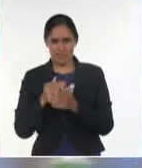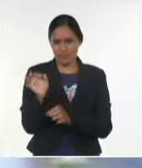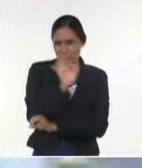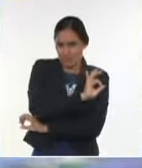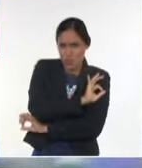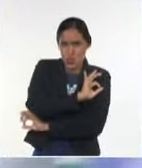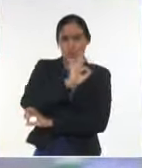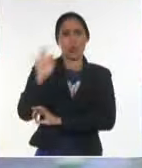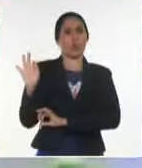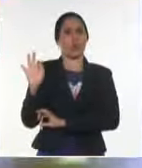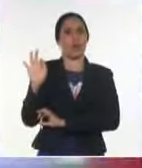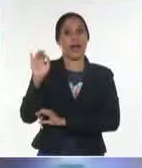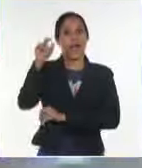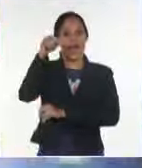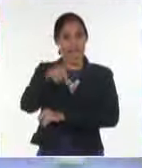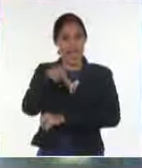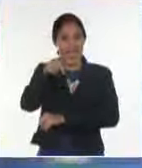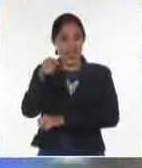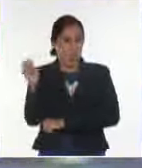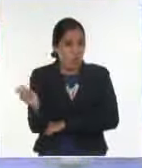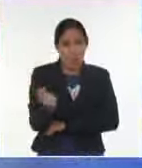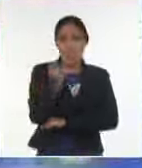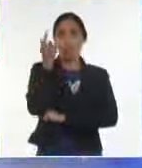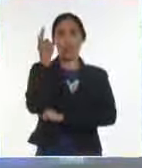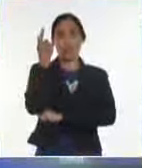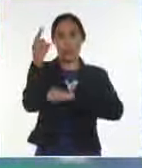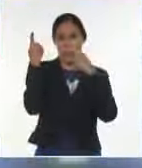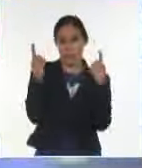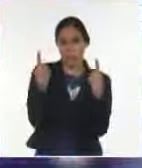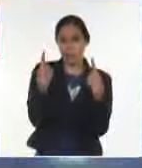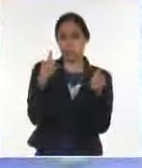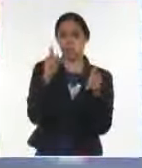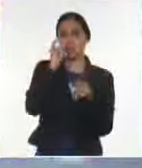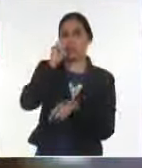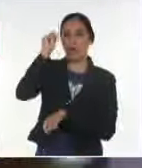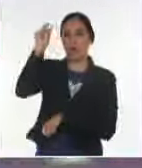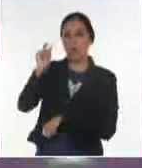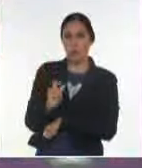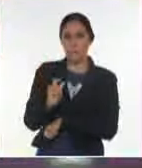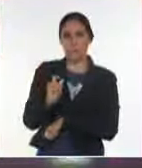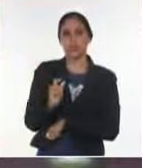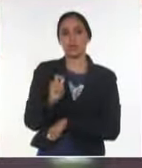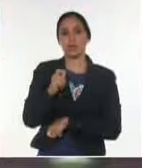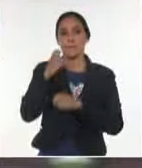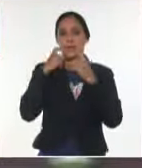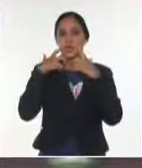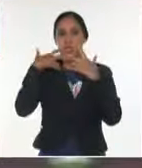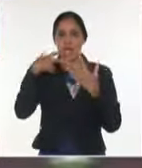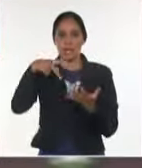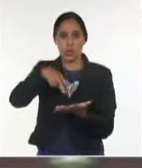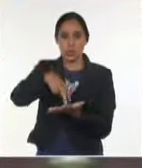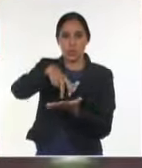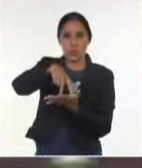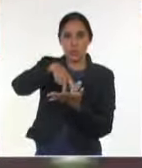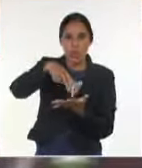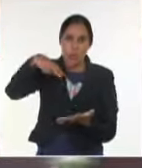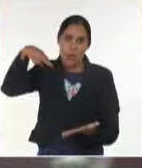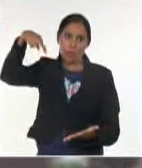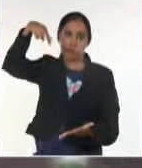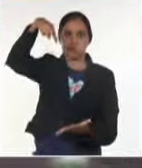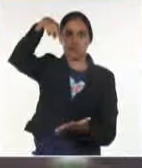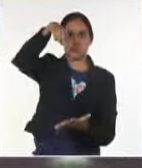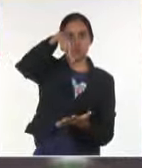piernas. Y aunque algunos han intentado superar la marca, lo cierto es que esta altura no parece reservada para